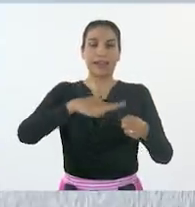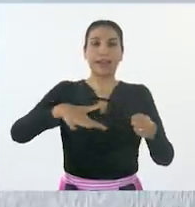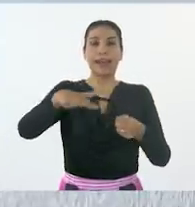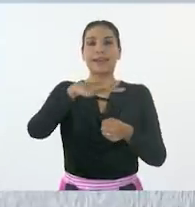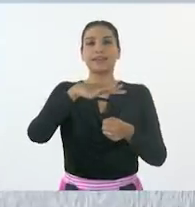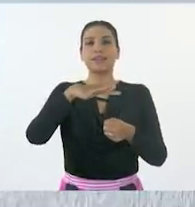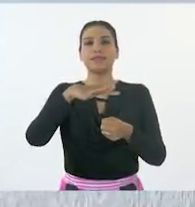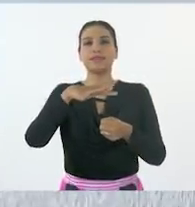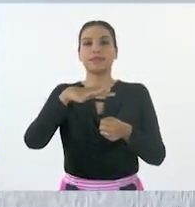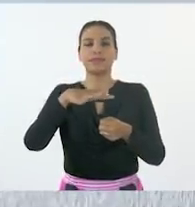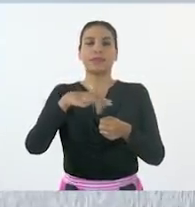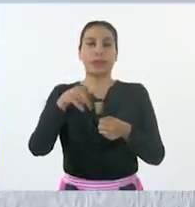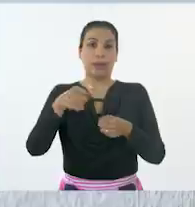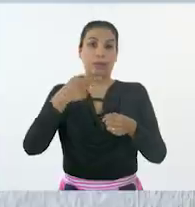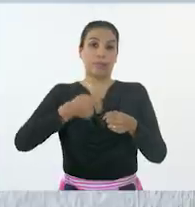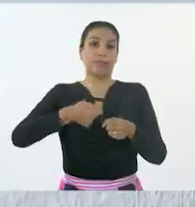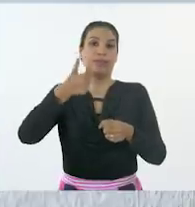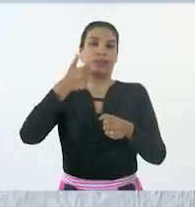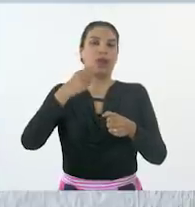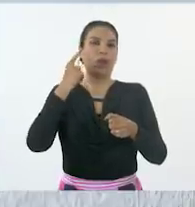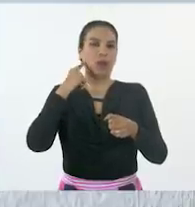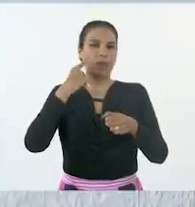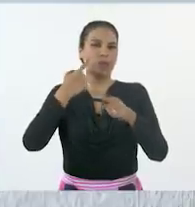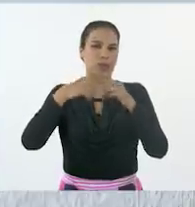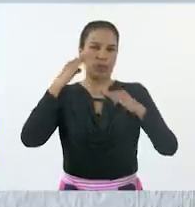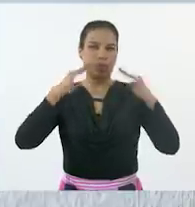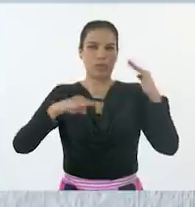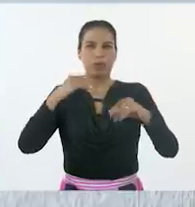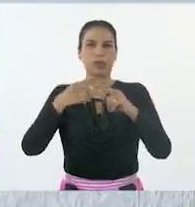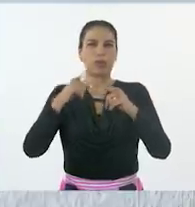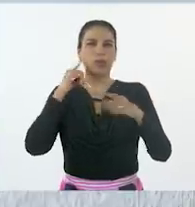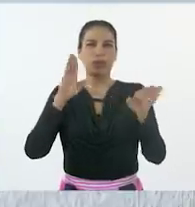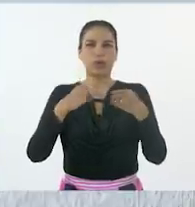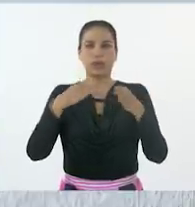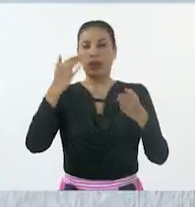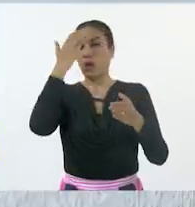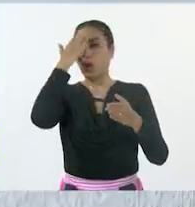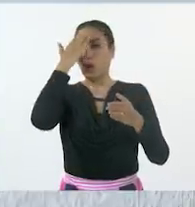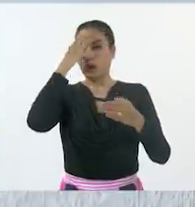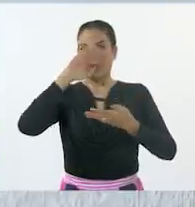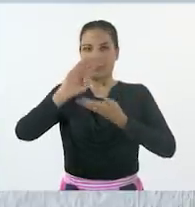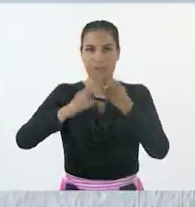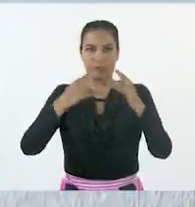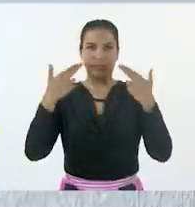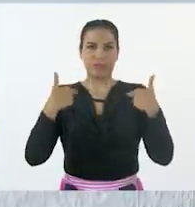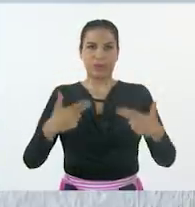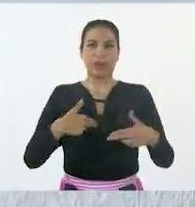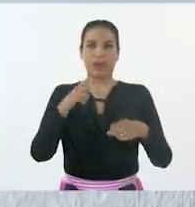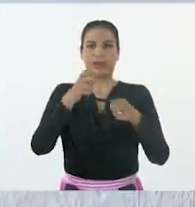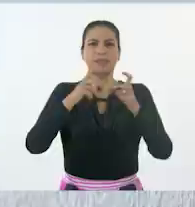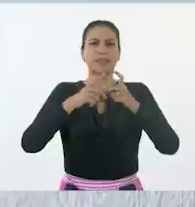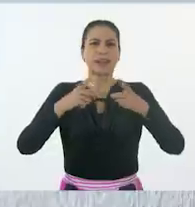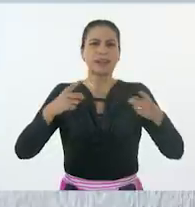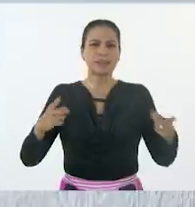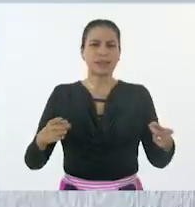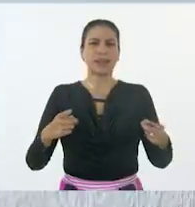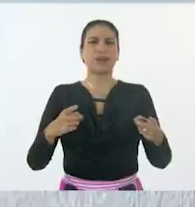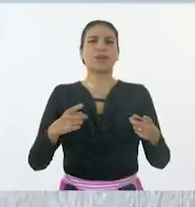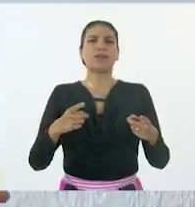Entonces, es de los primeros instrumentos que conoce la humanidad. De ahí se fue desarrollando